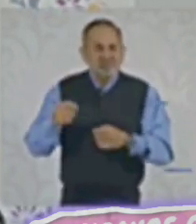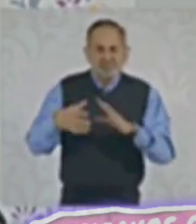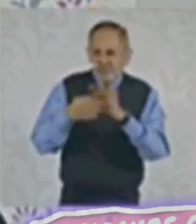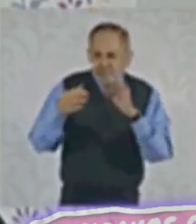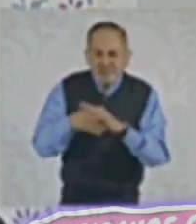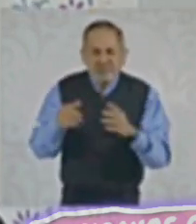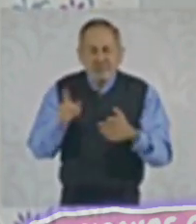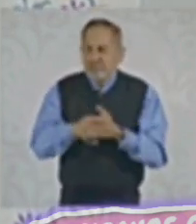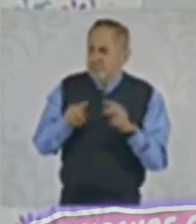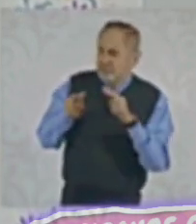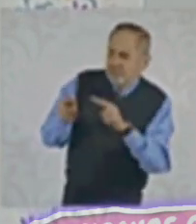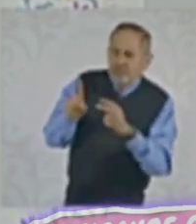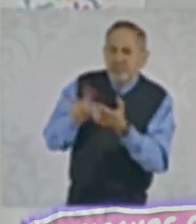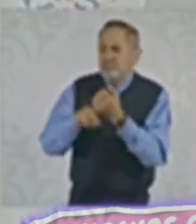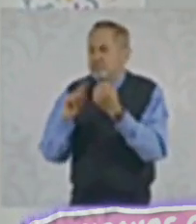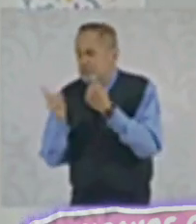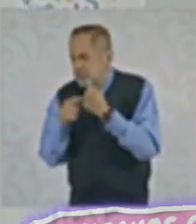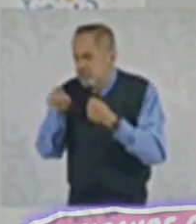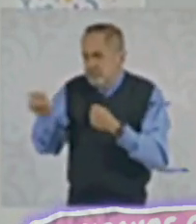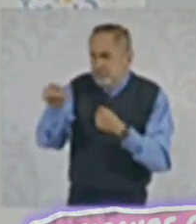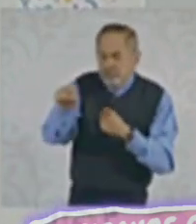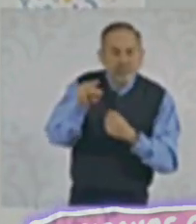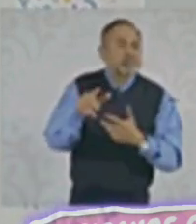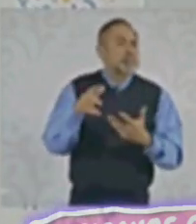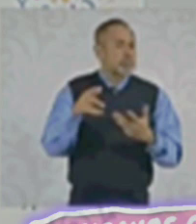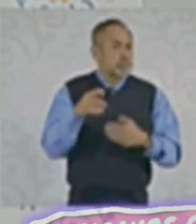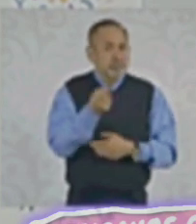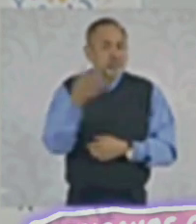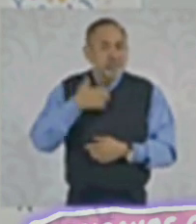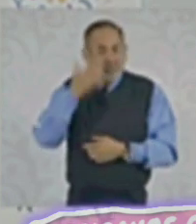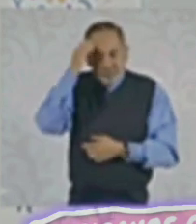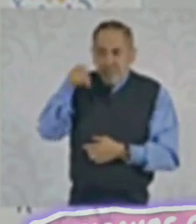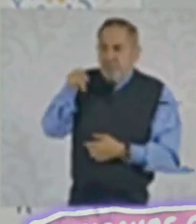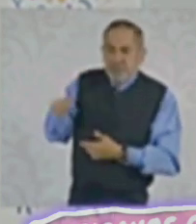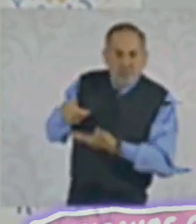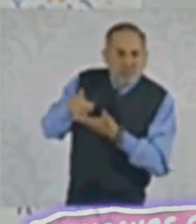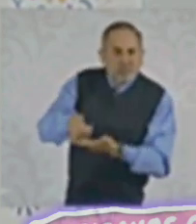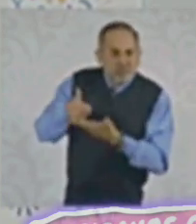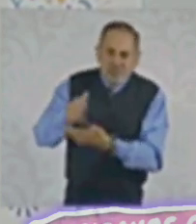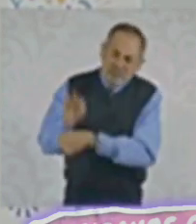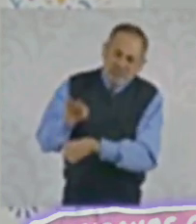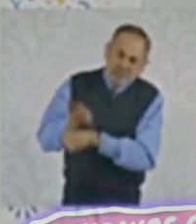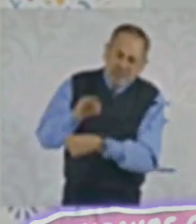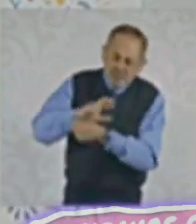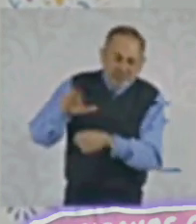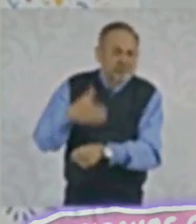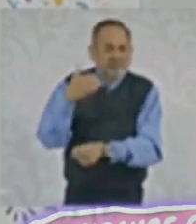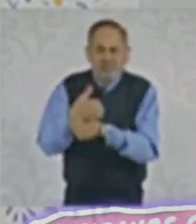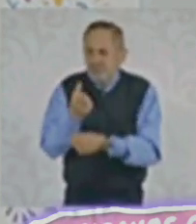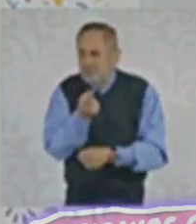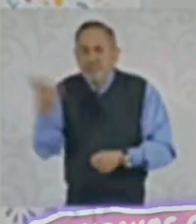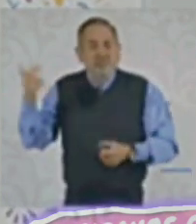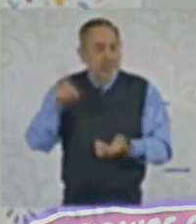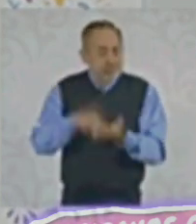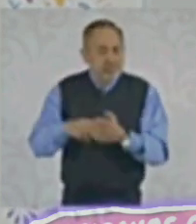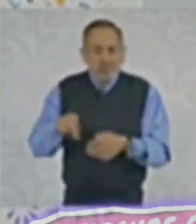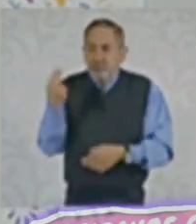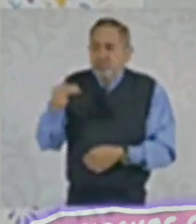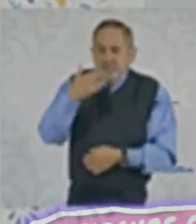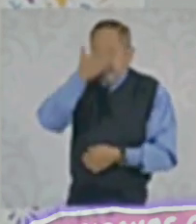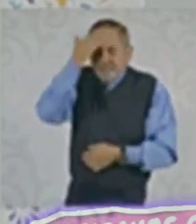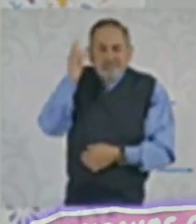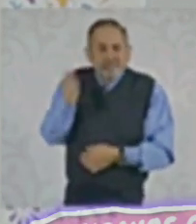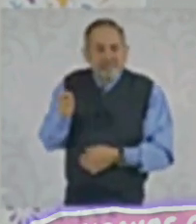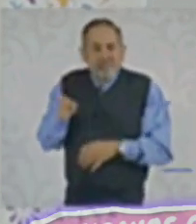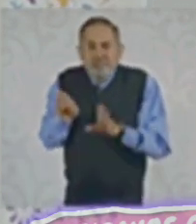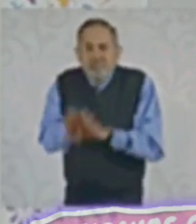Los visibles, los que conocemos, los que no conocemos, los anónimos, las anónimas. ¿Cómo fue